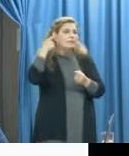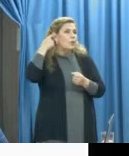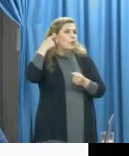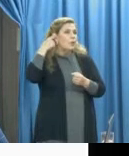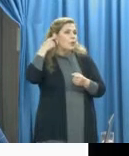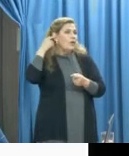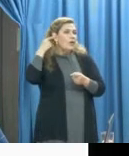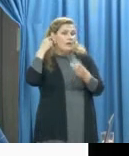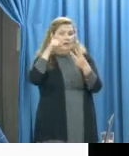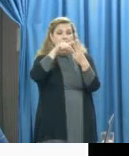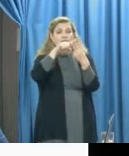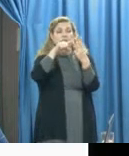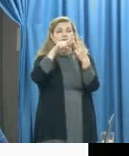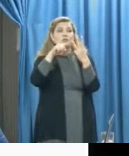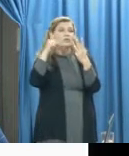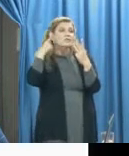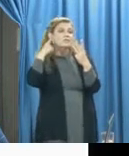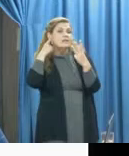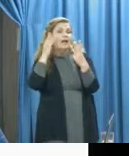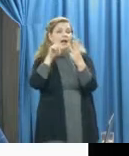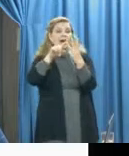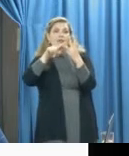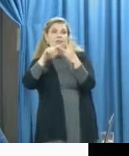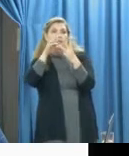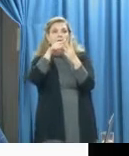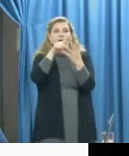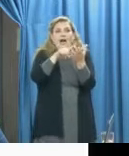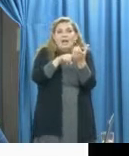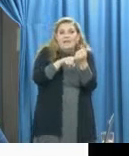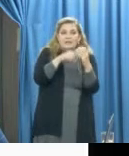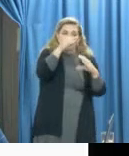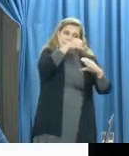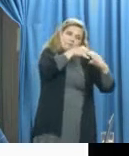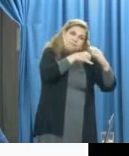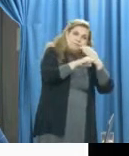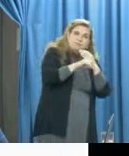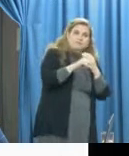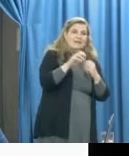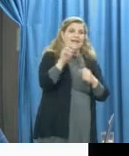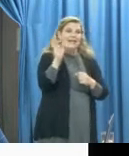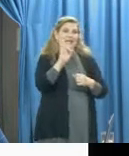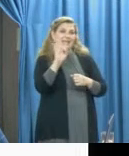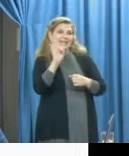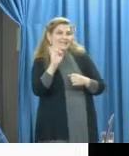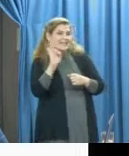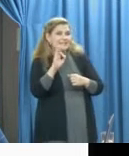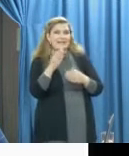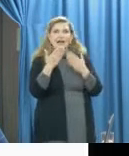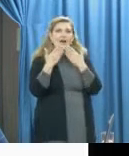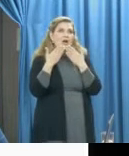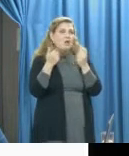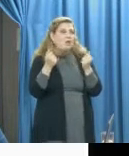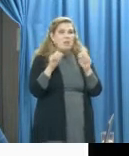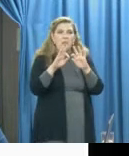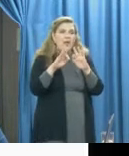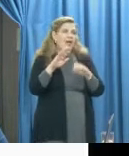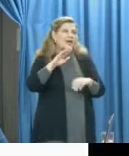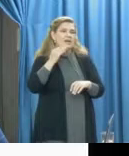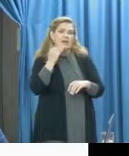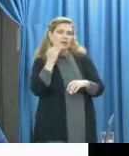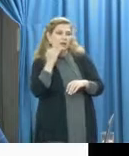oído medio u oído interno. A veces no hay malformaciones, pero sí hay daño de oído interno y hay